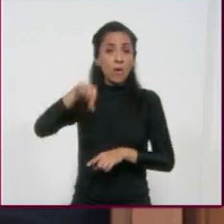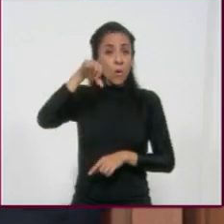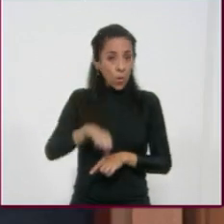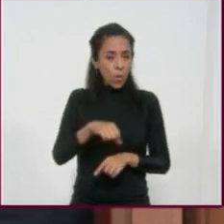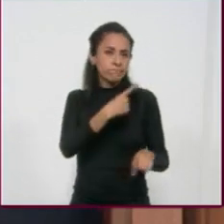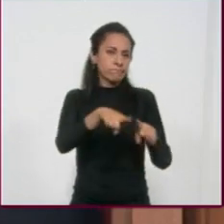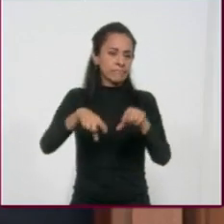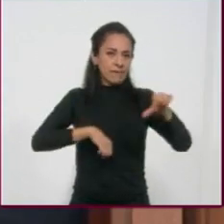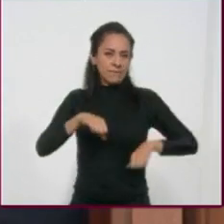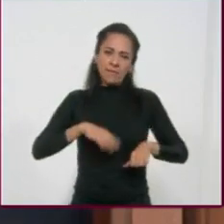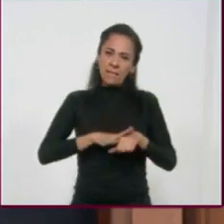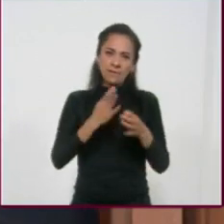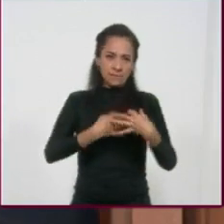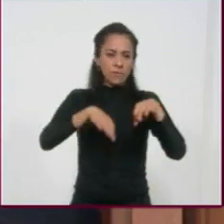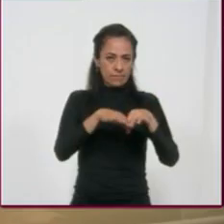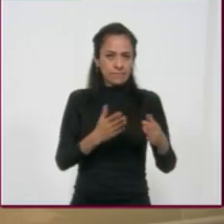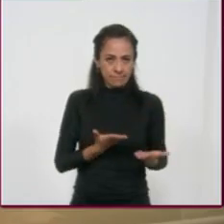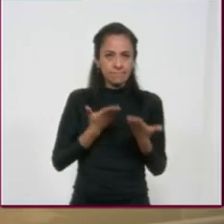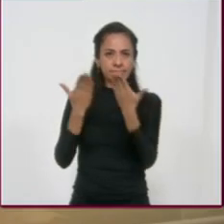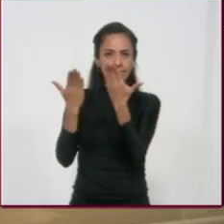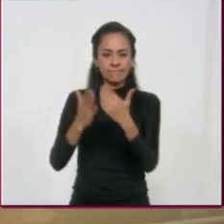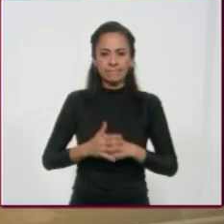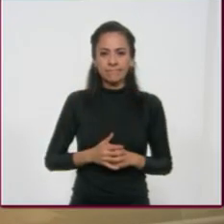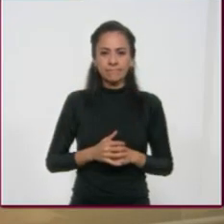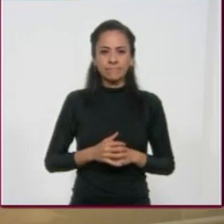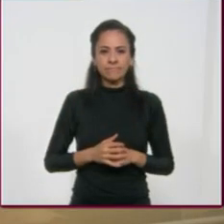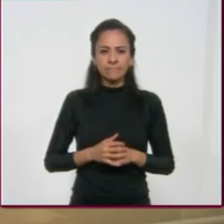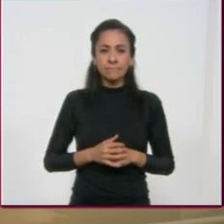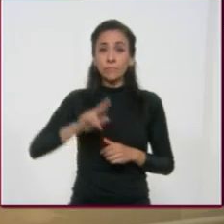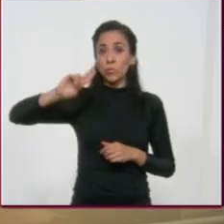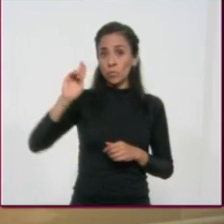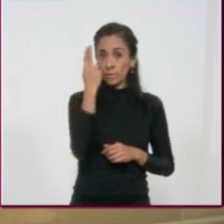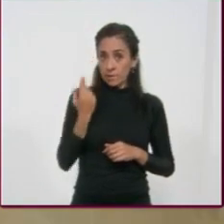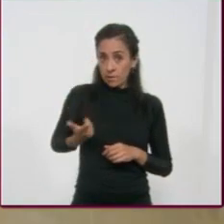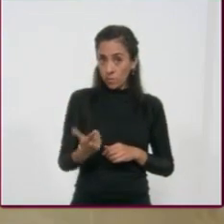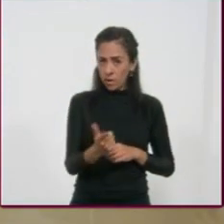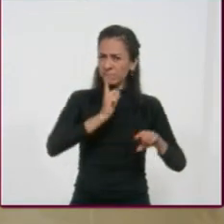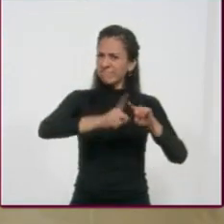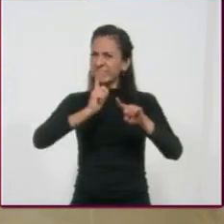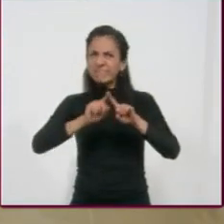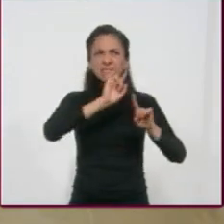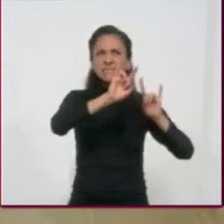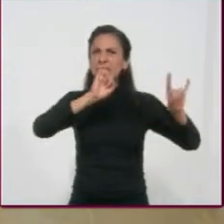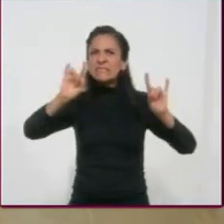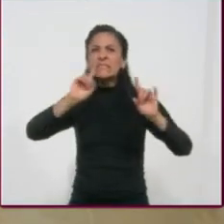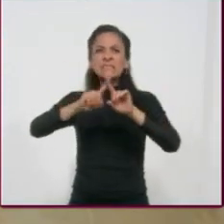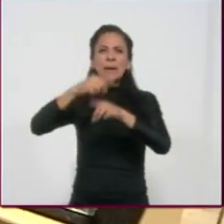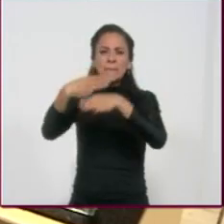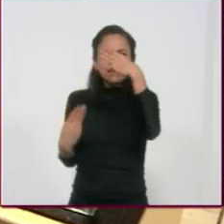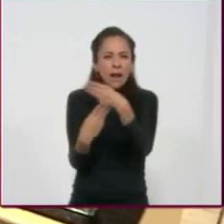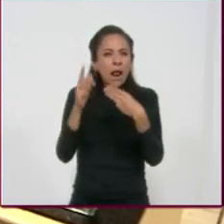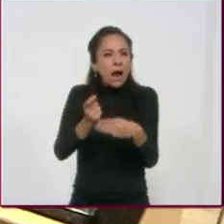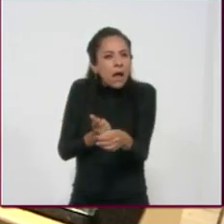hoy. Te lo presento a continuación. En la Universidad de Guanajuato, un conjunto de piezas dan cuenta del discurso textil